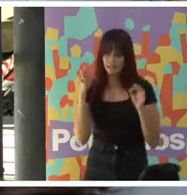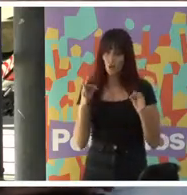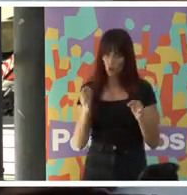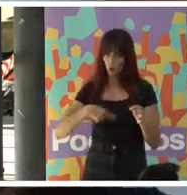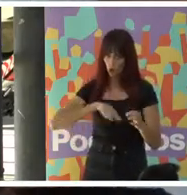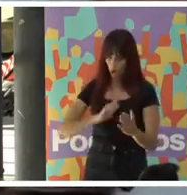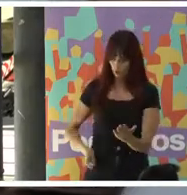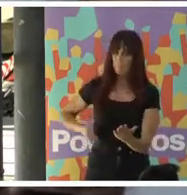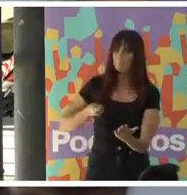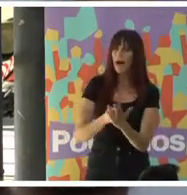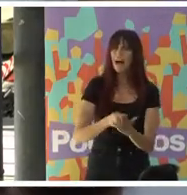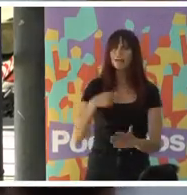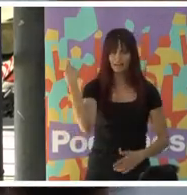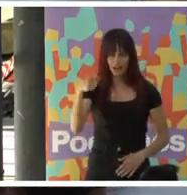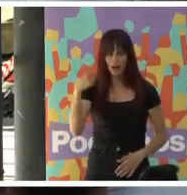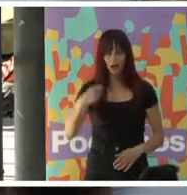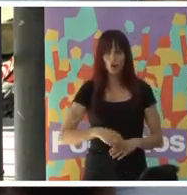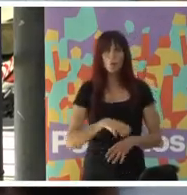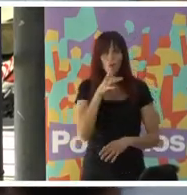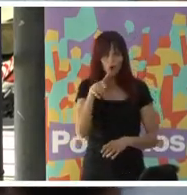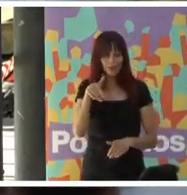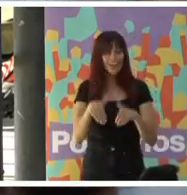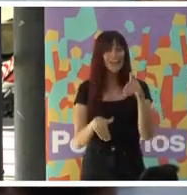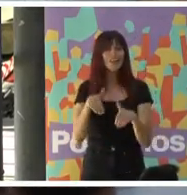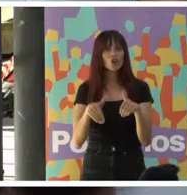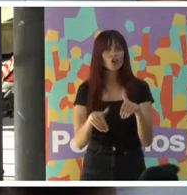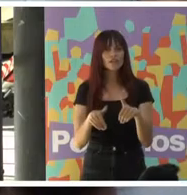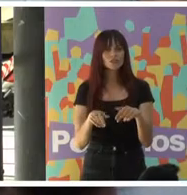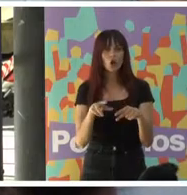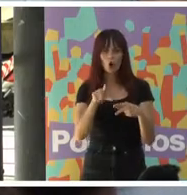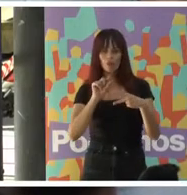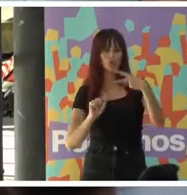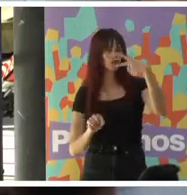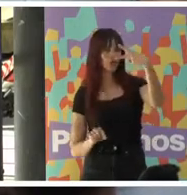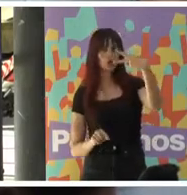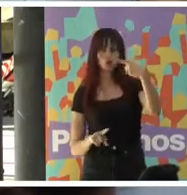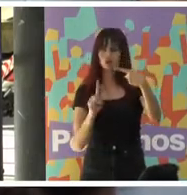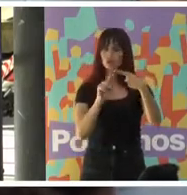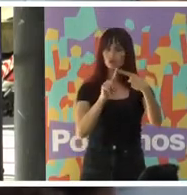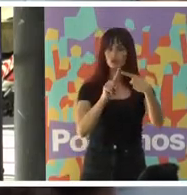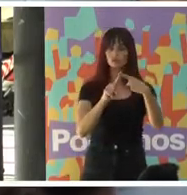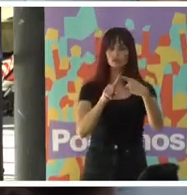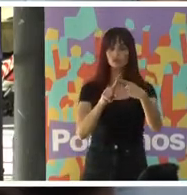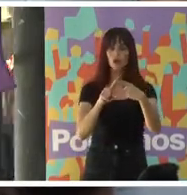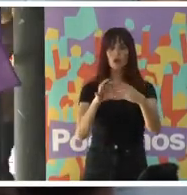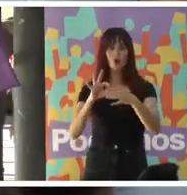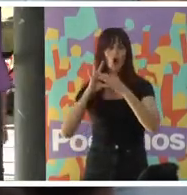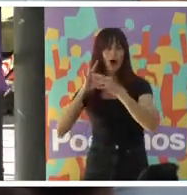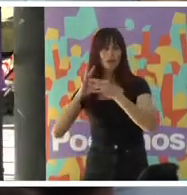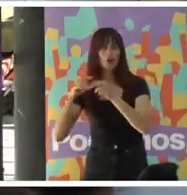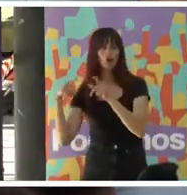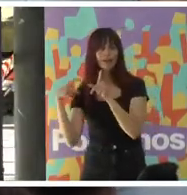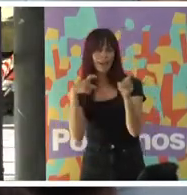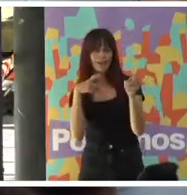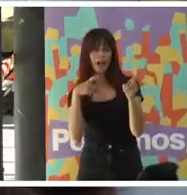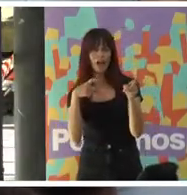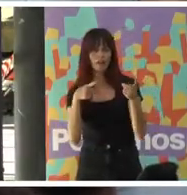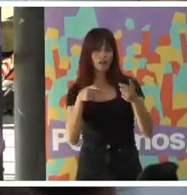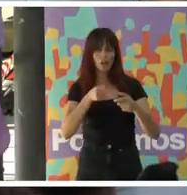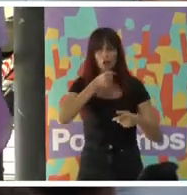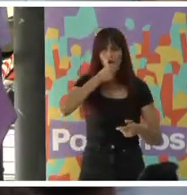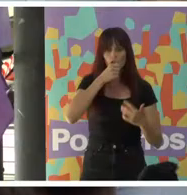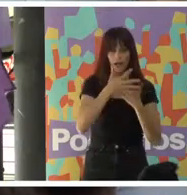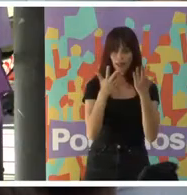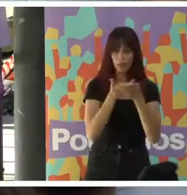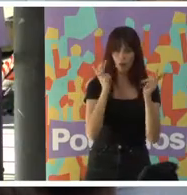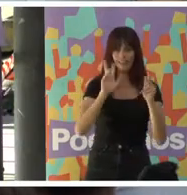y lo vamos a pagar muy caro. Porque en estas elecciones solo hay dos opciones. Una gran coalición de la guerra que va desde los